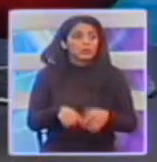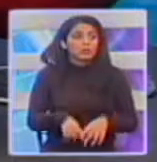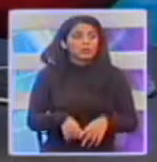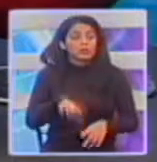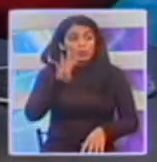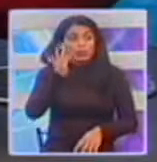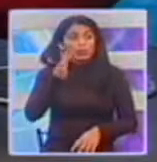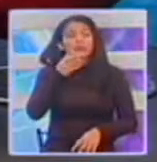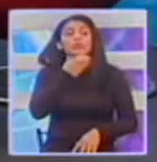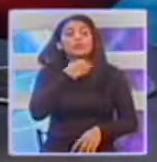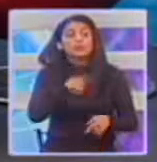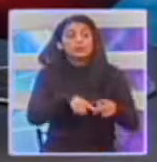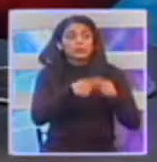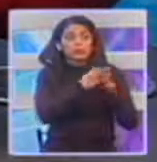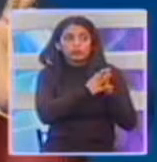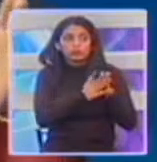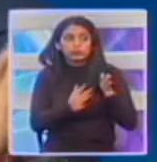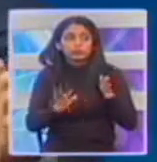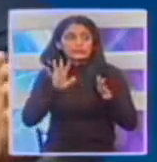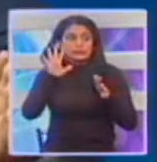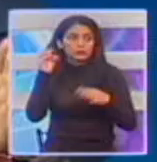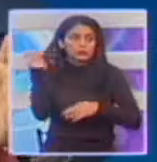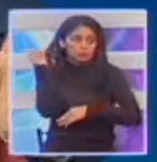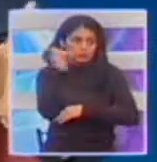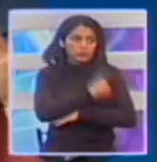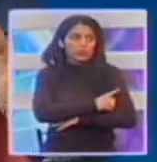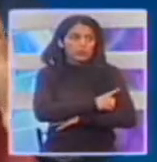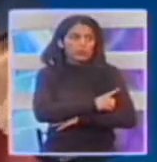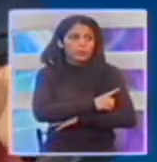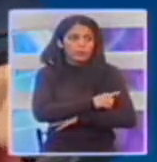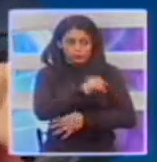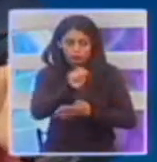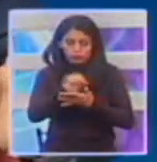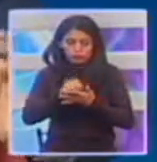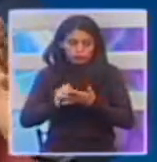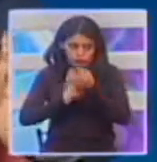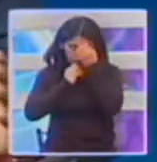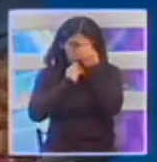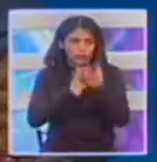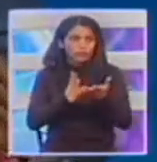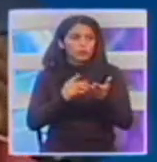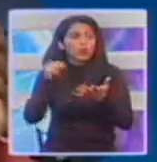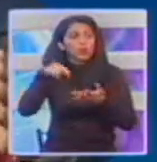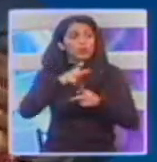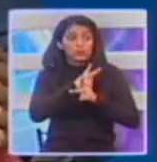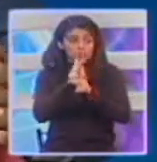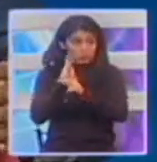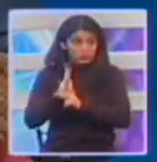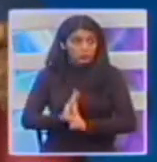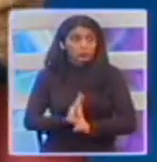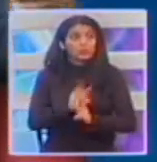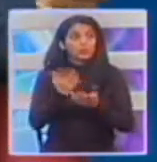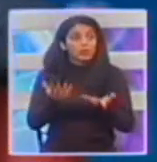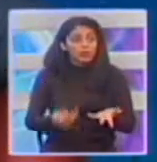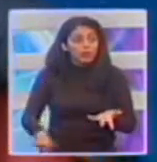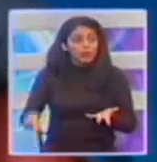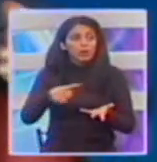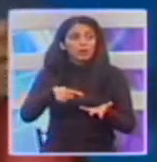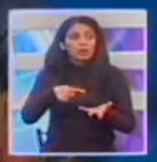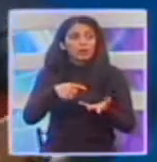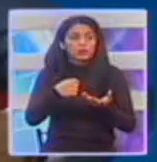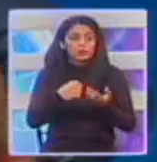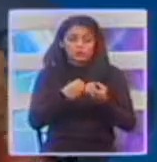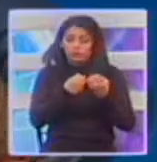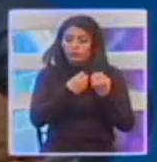4 de agosto tenemos 5 días para elaborar el informe la comisión o ya tendrá que determinar si el informe lo entrega en la fecha